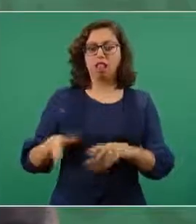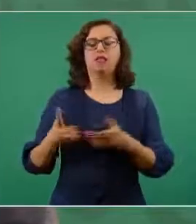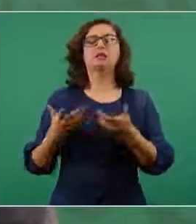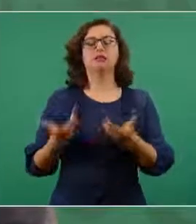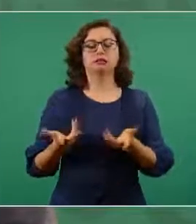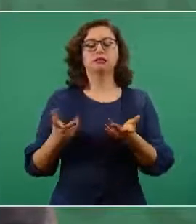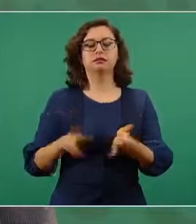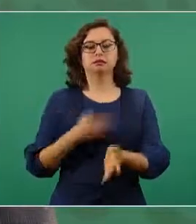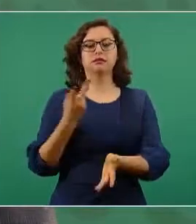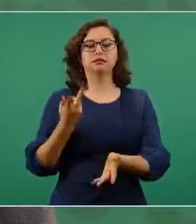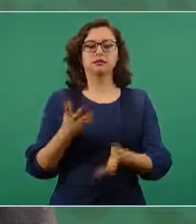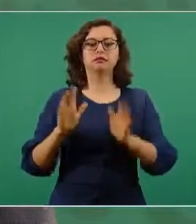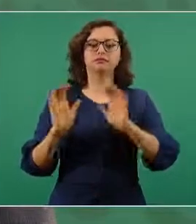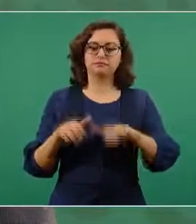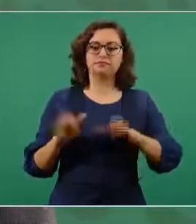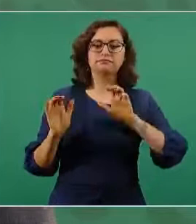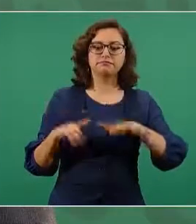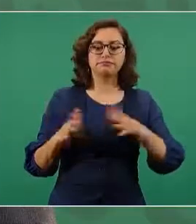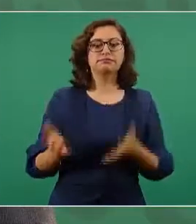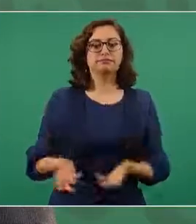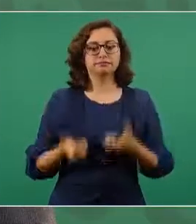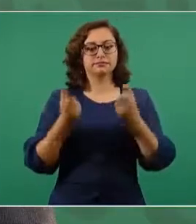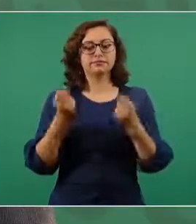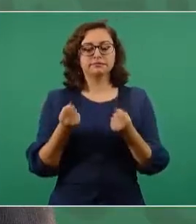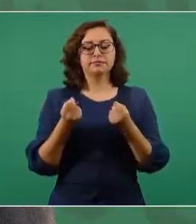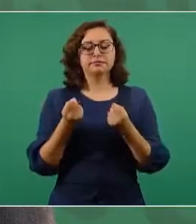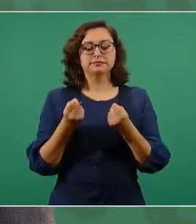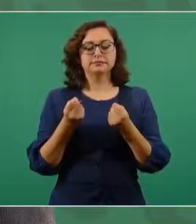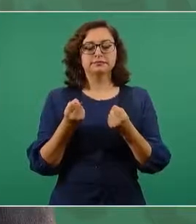Nos da mucho gusto que